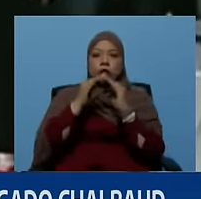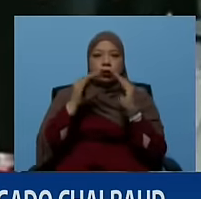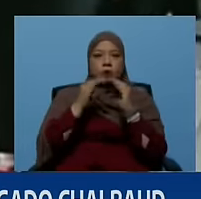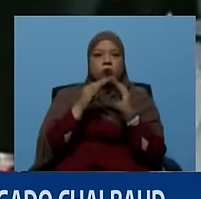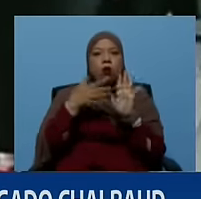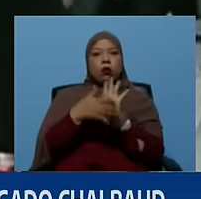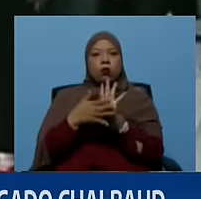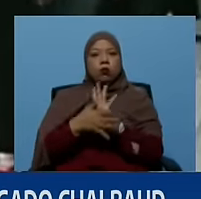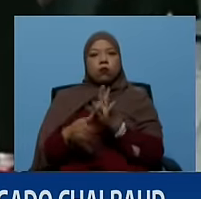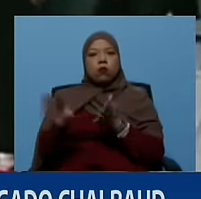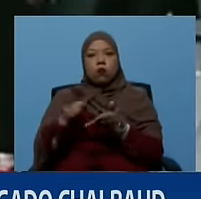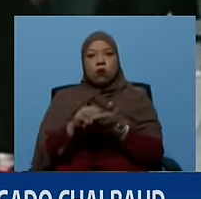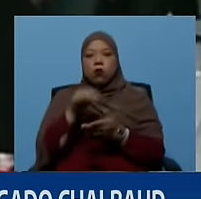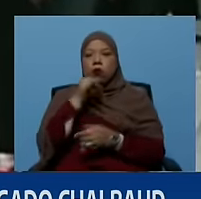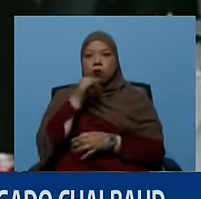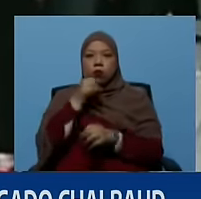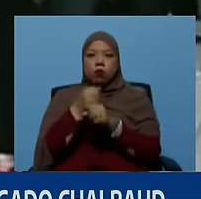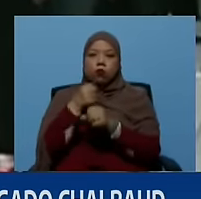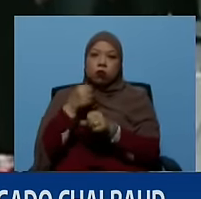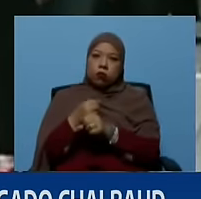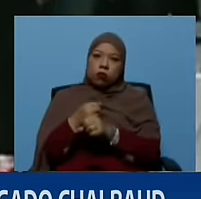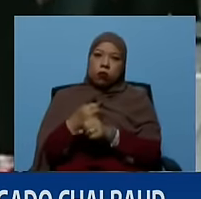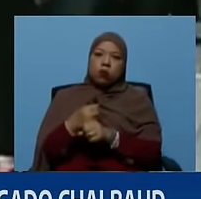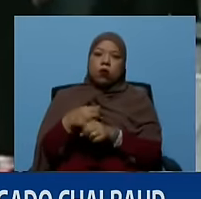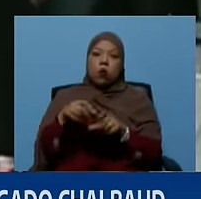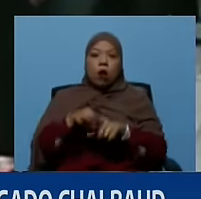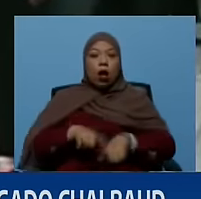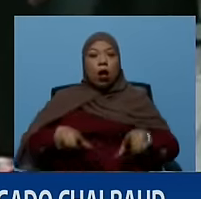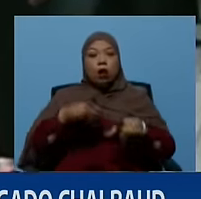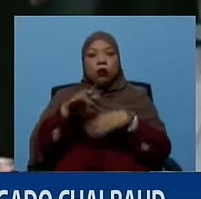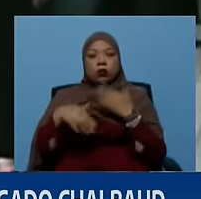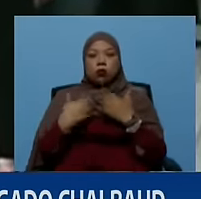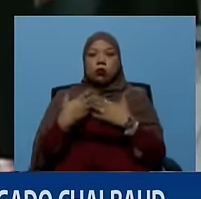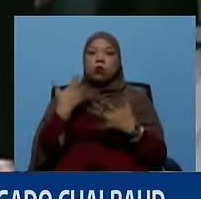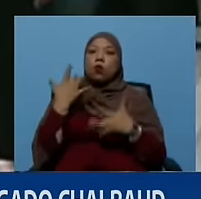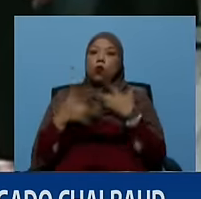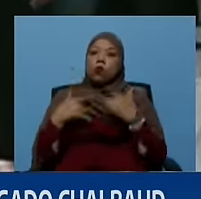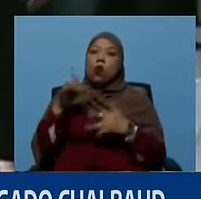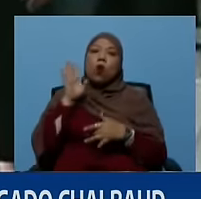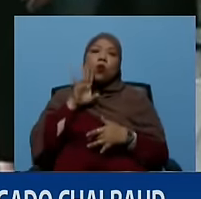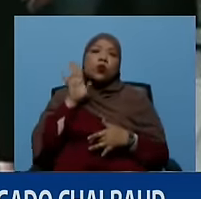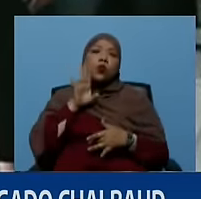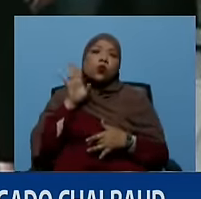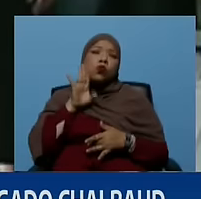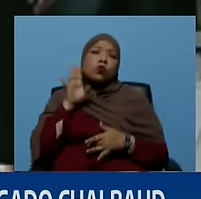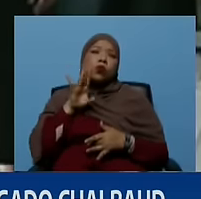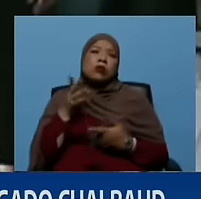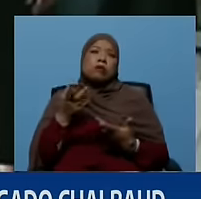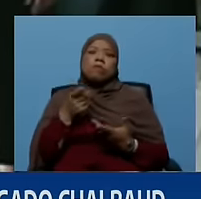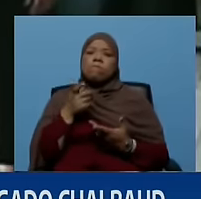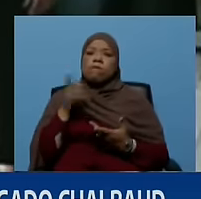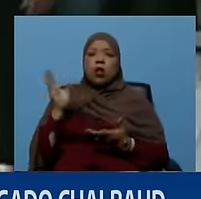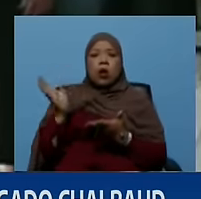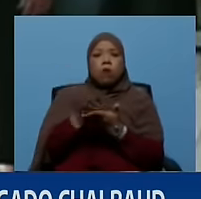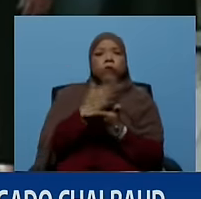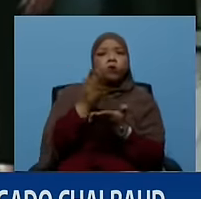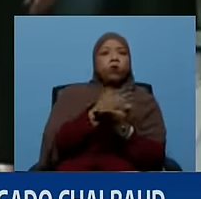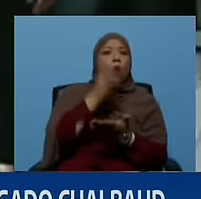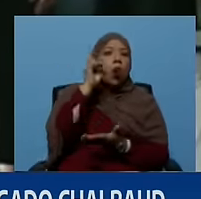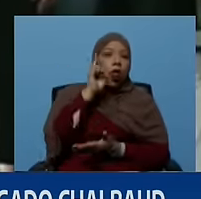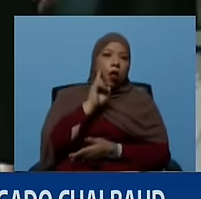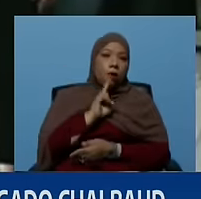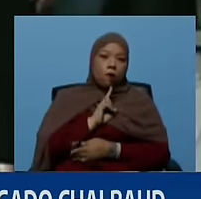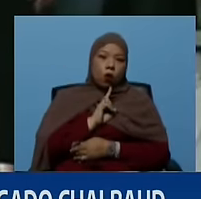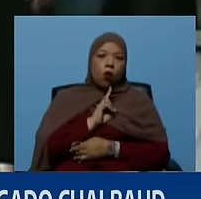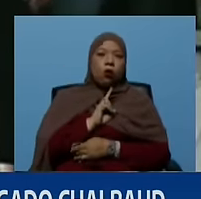eh inodoros pu eh lavamanos muchos desechos que de verdad ya no requerían estar acá